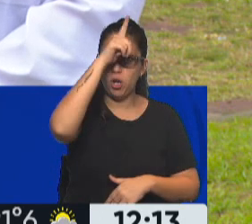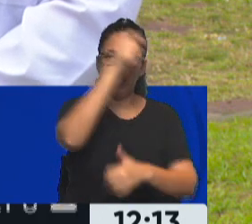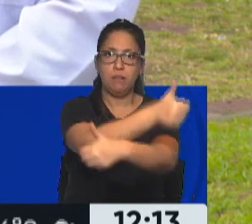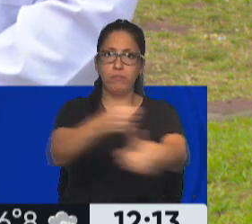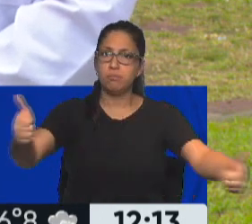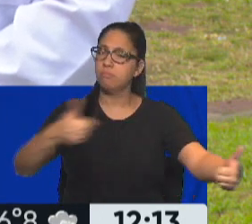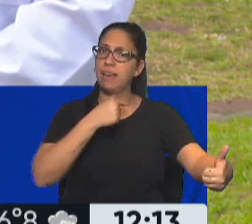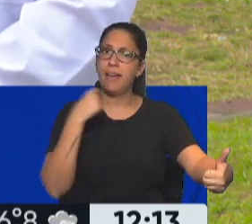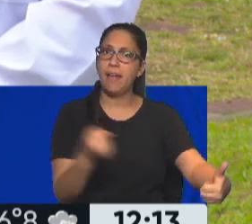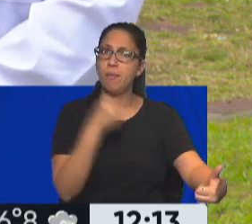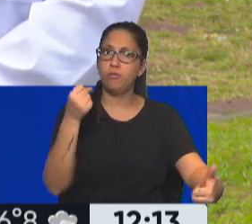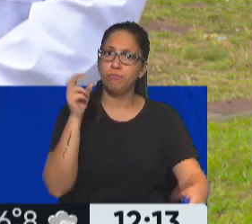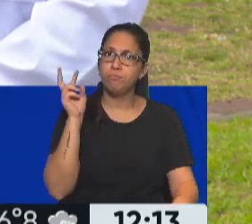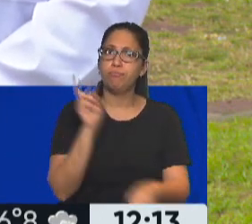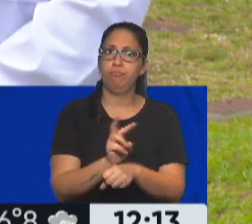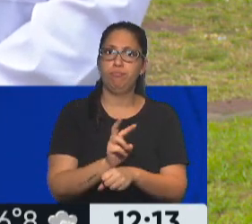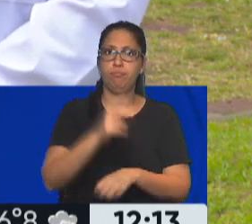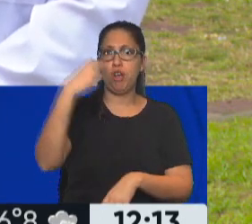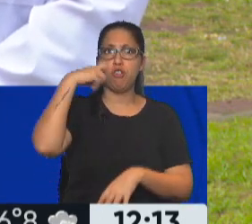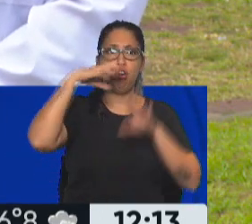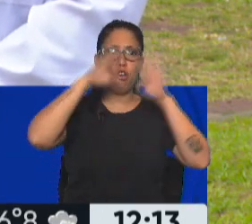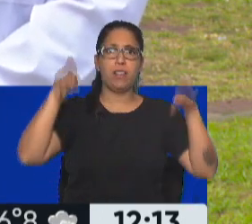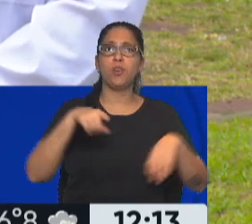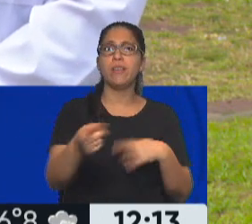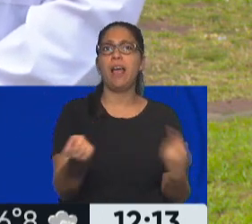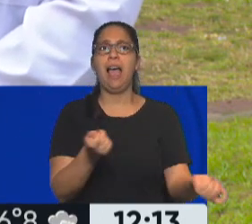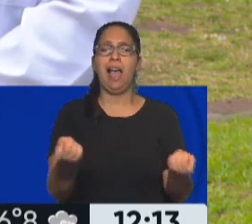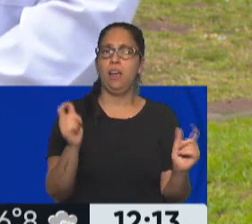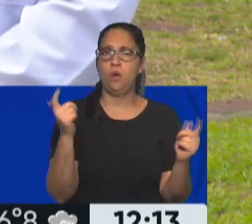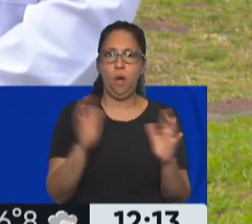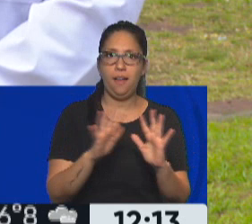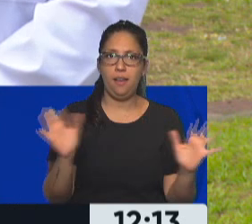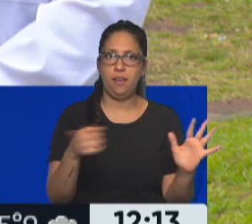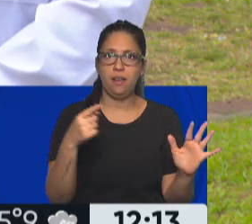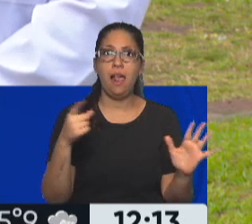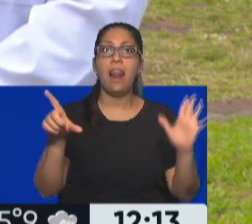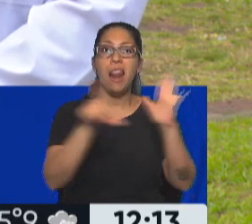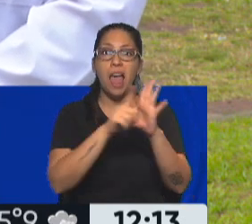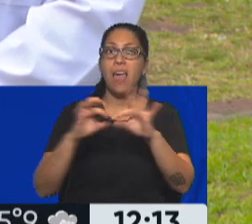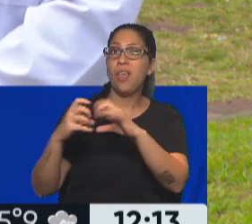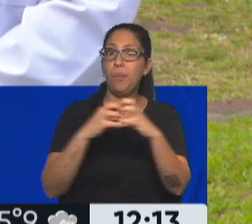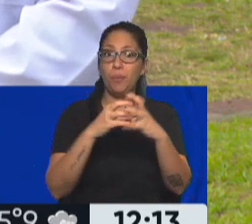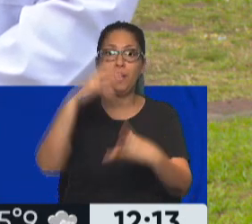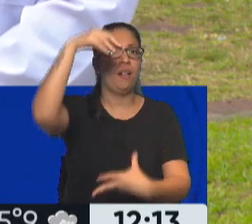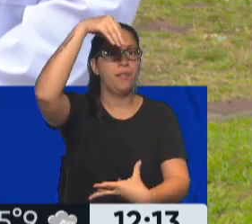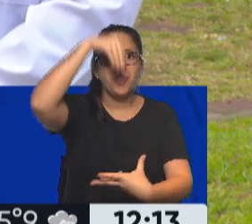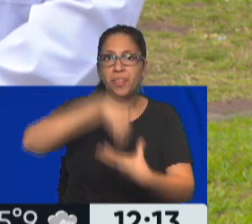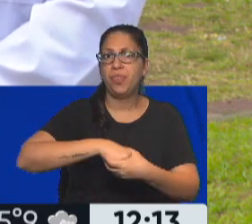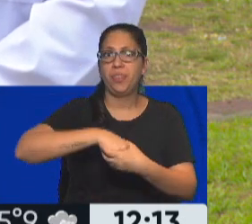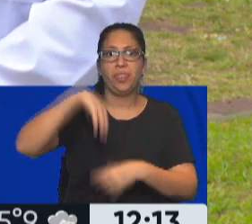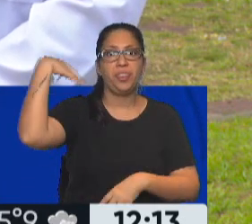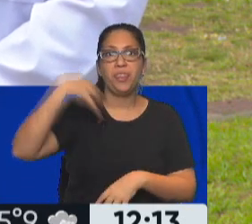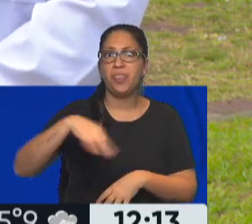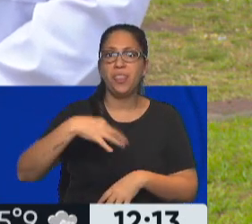orden en la Ciudad de Buenos Aires. Es un aspecto que no se negocia. La discusión de las leyes debe darse en el marco de